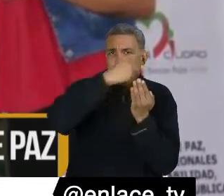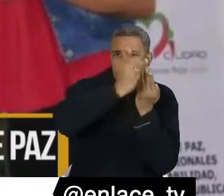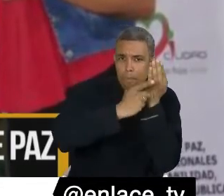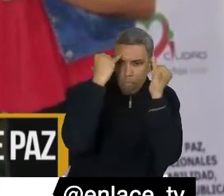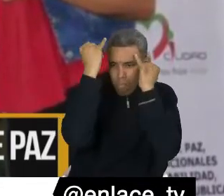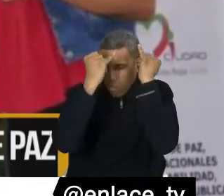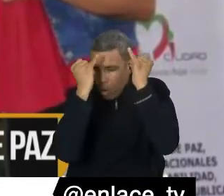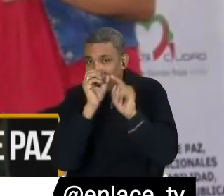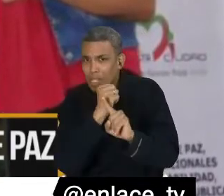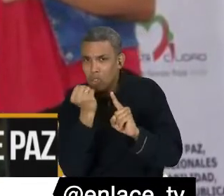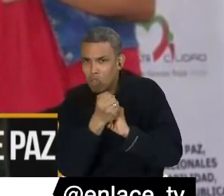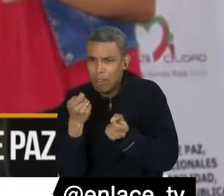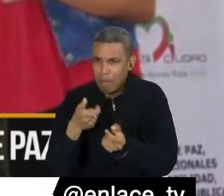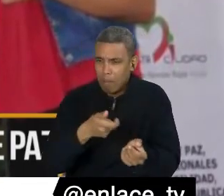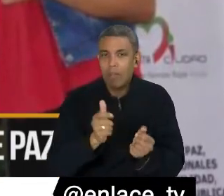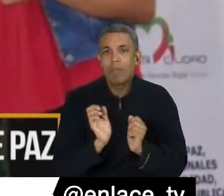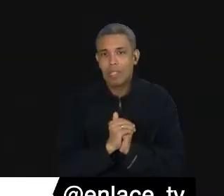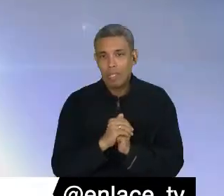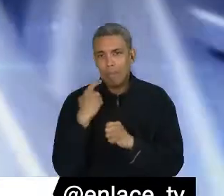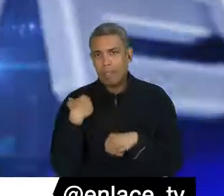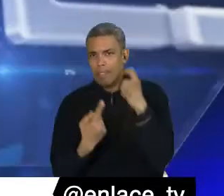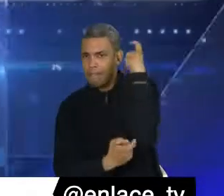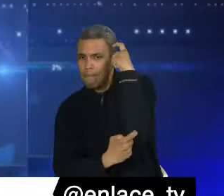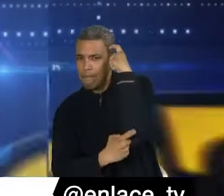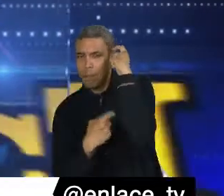inversión social y programación neurolingüística.